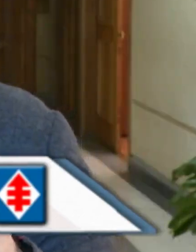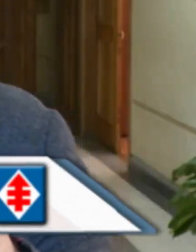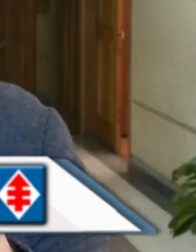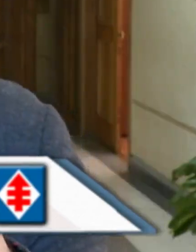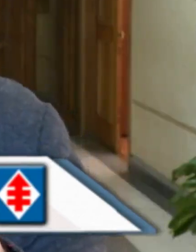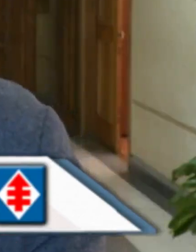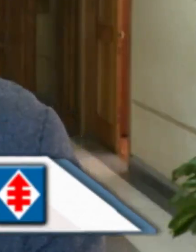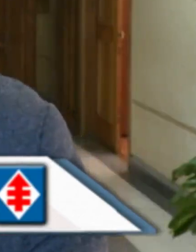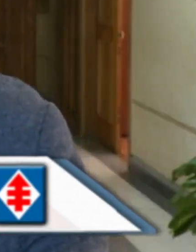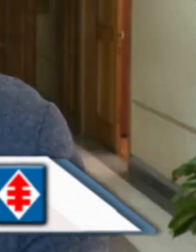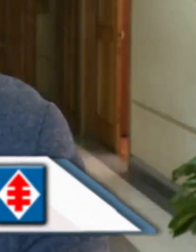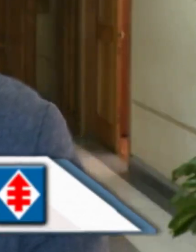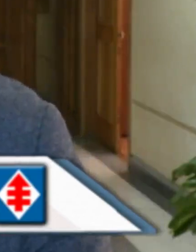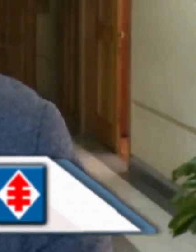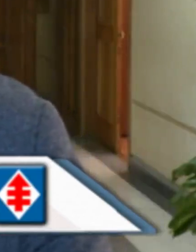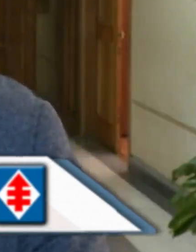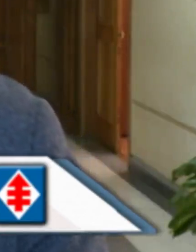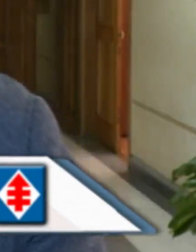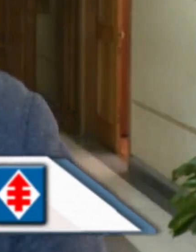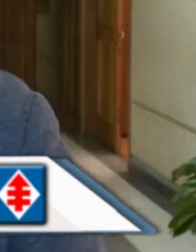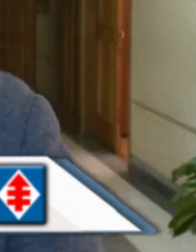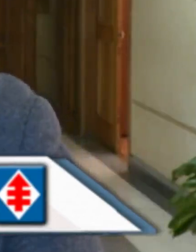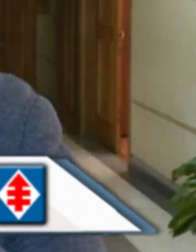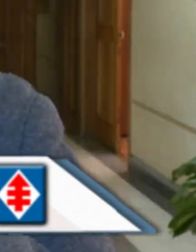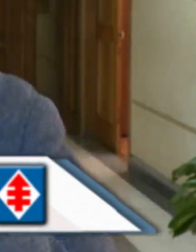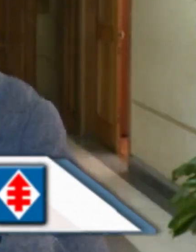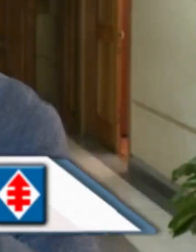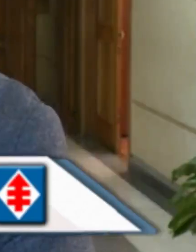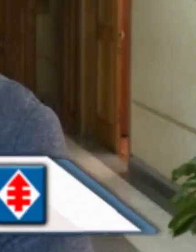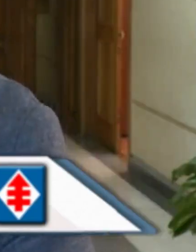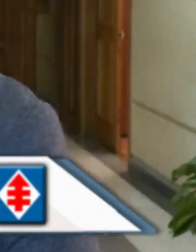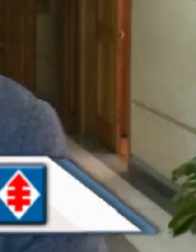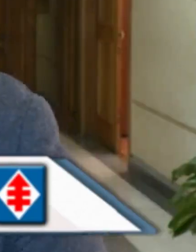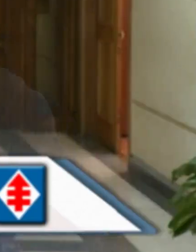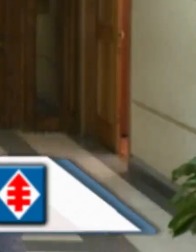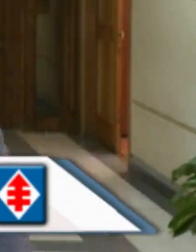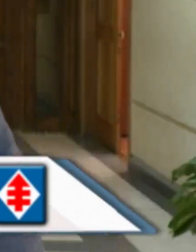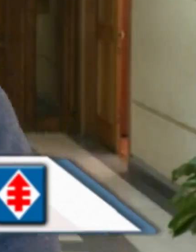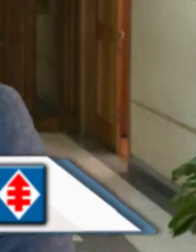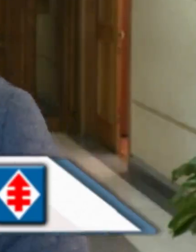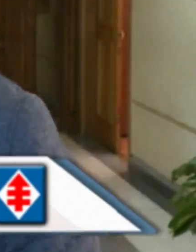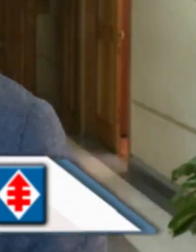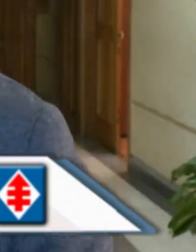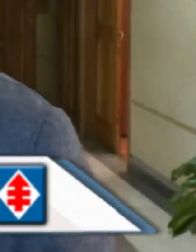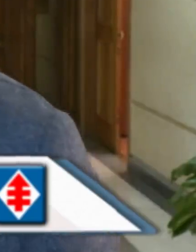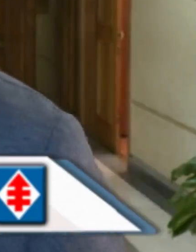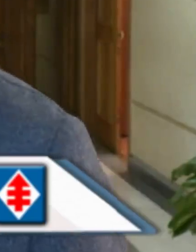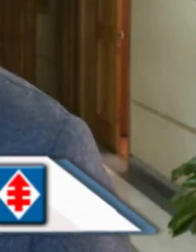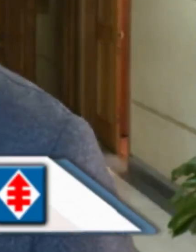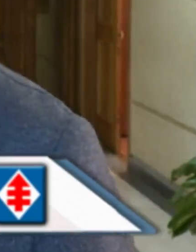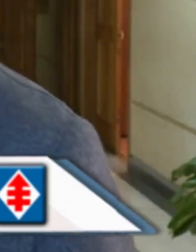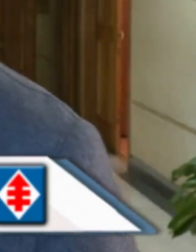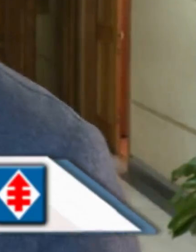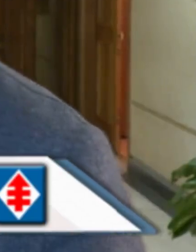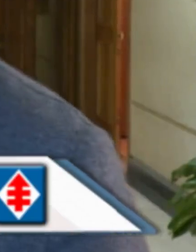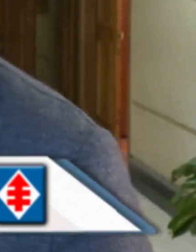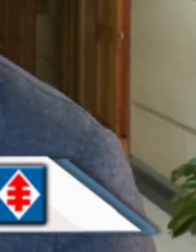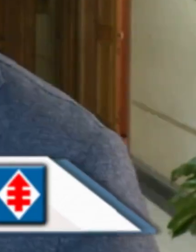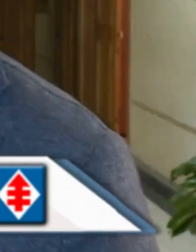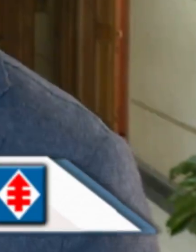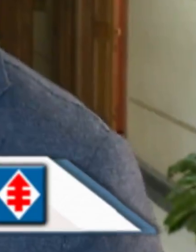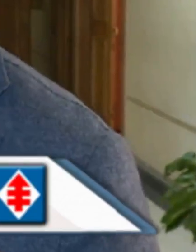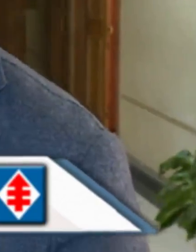modificar sustantivamente el sistema de pensiones porque esto es lo que busca mejorar la competitividad que las administradoras de fondos de pensiones hoy día pueden